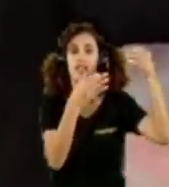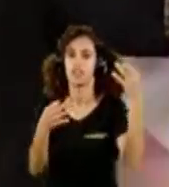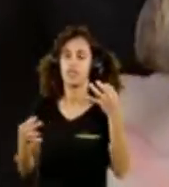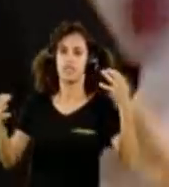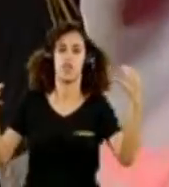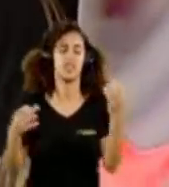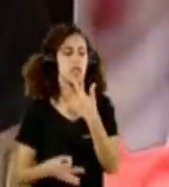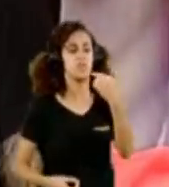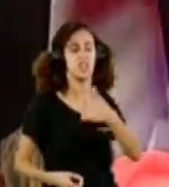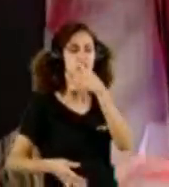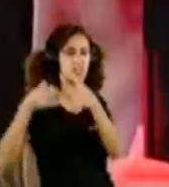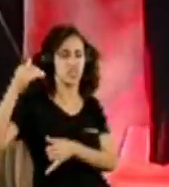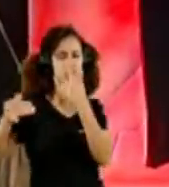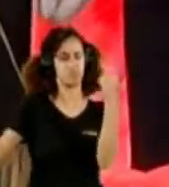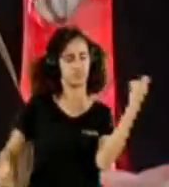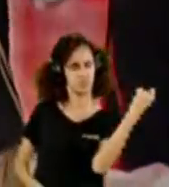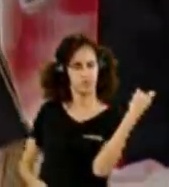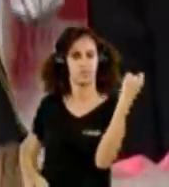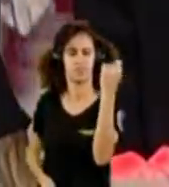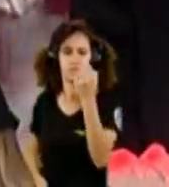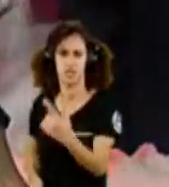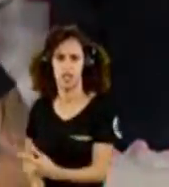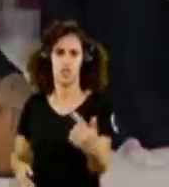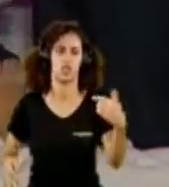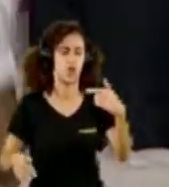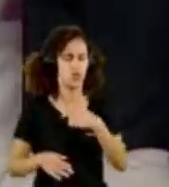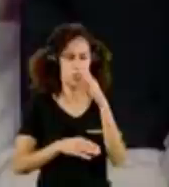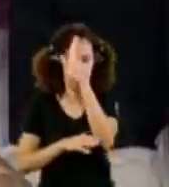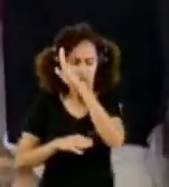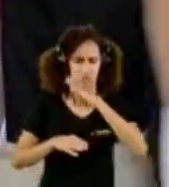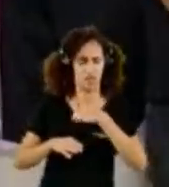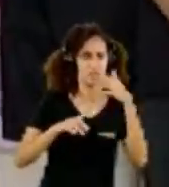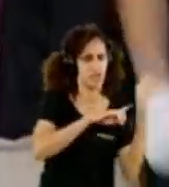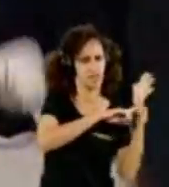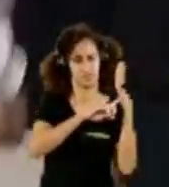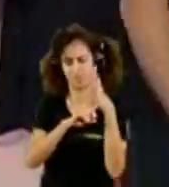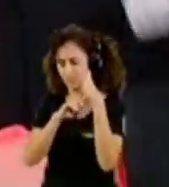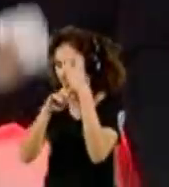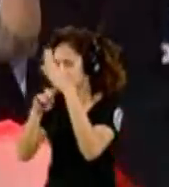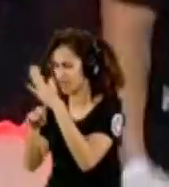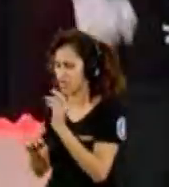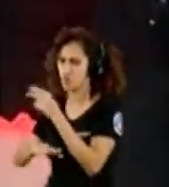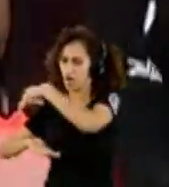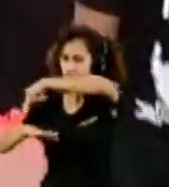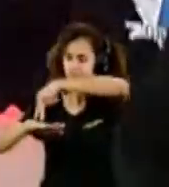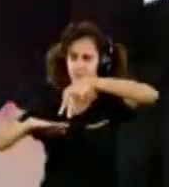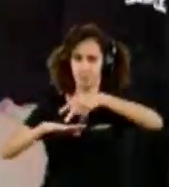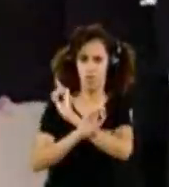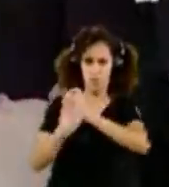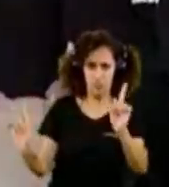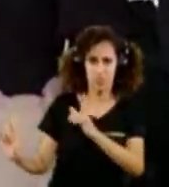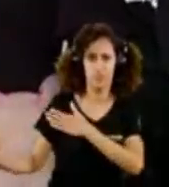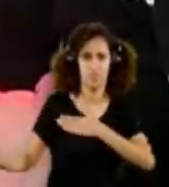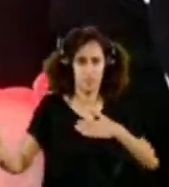valgo ya. Esa sombra me pudo matar, que ya no salga más, que no pise más este